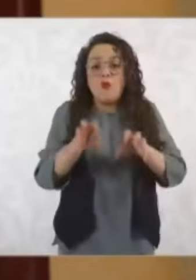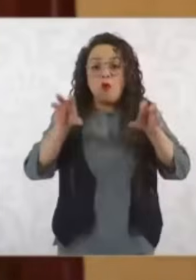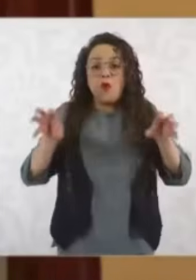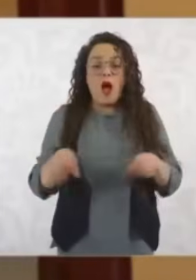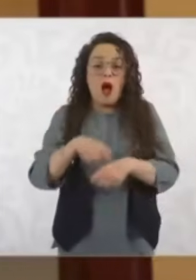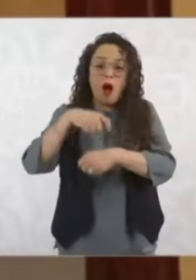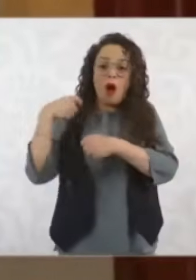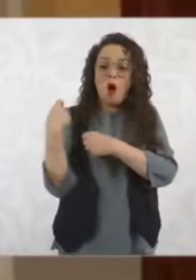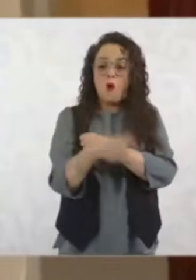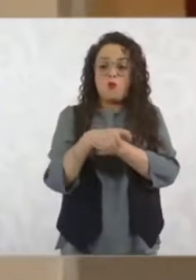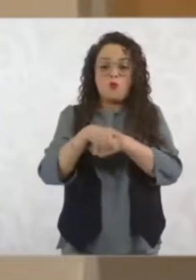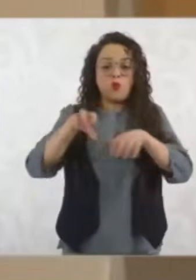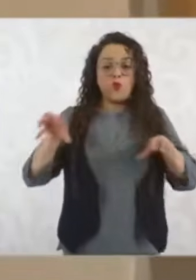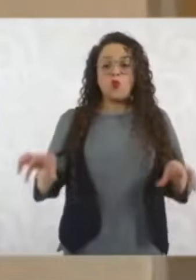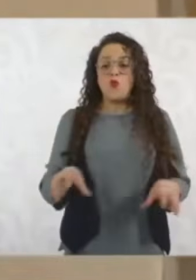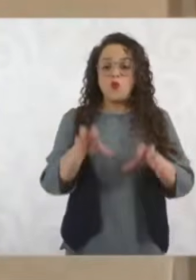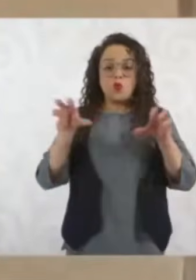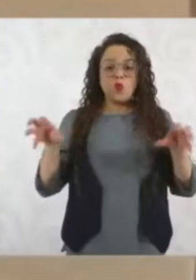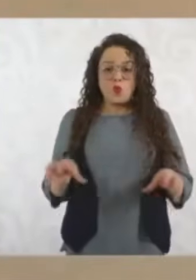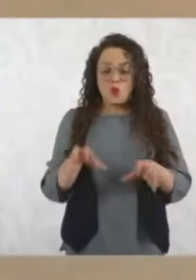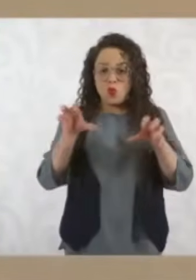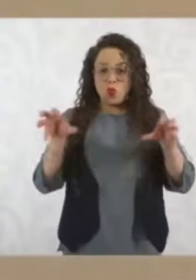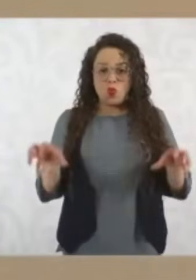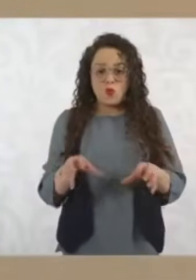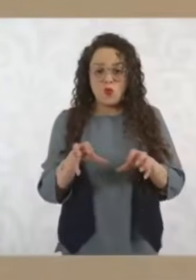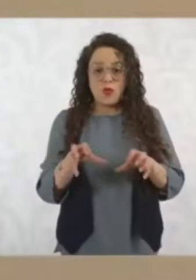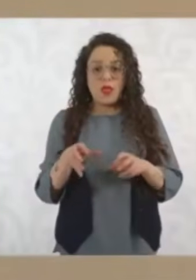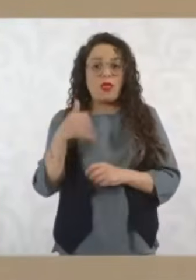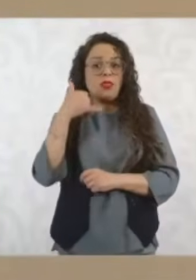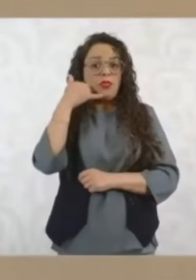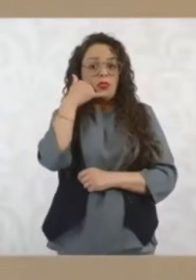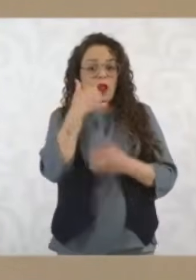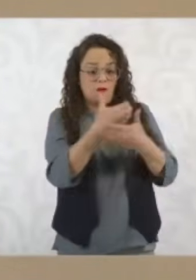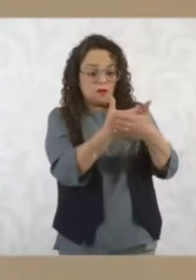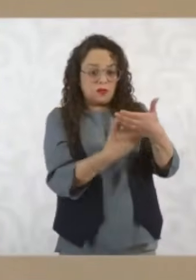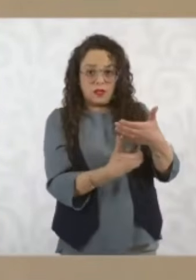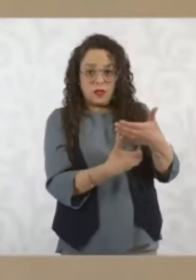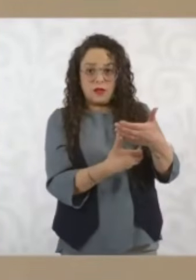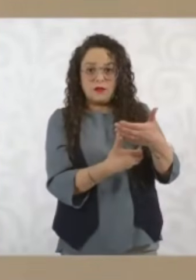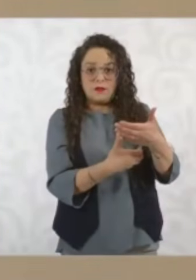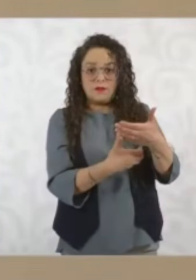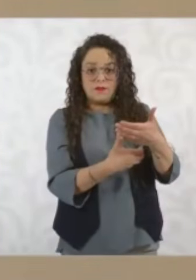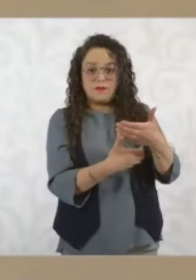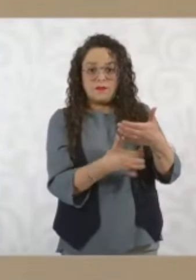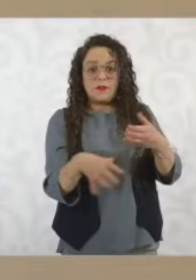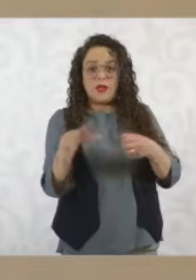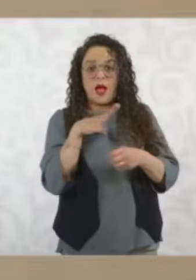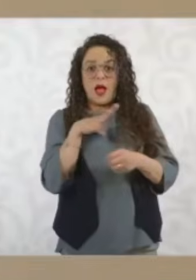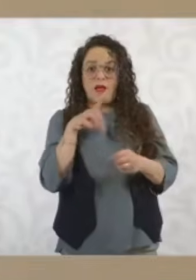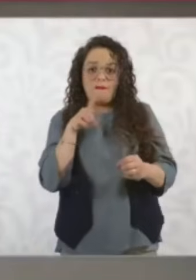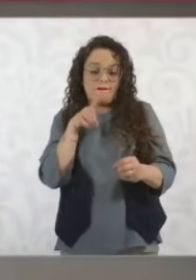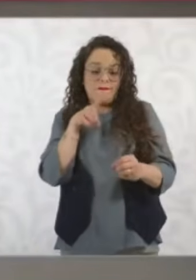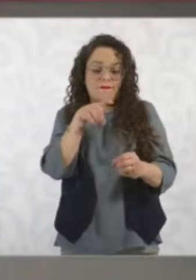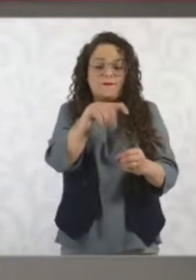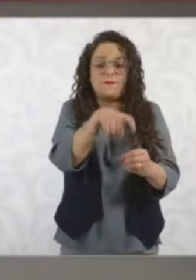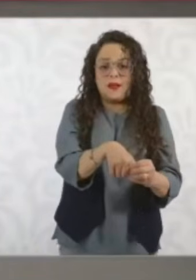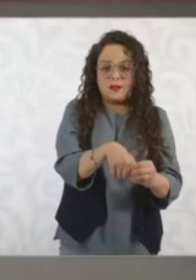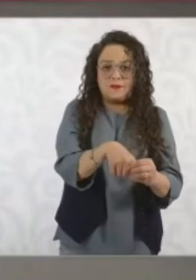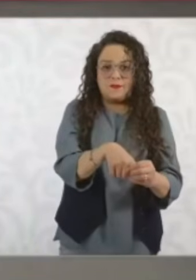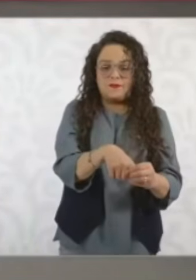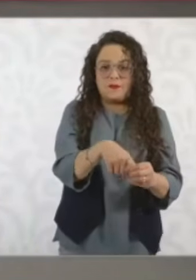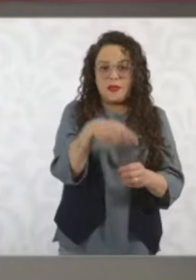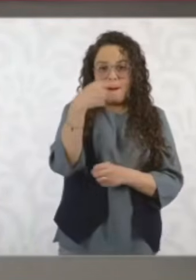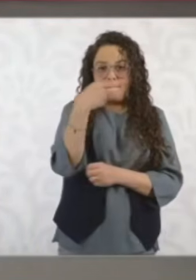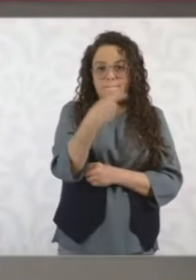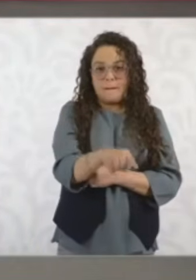de computadoras y celulares que están conectados y programados precisamente para